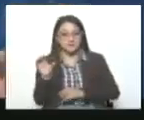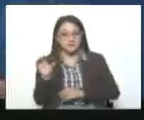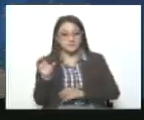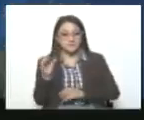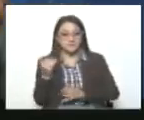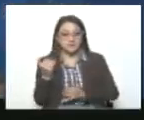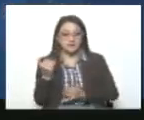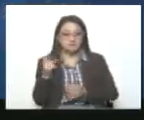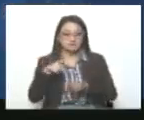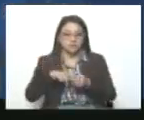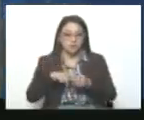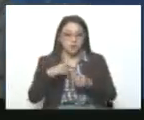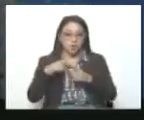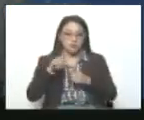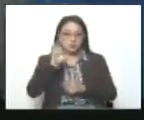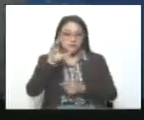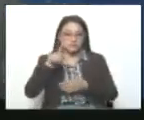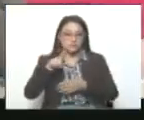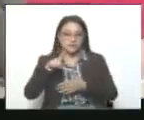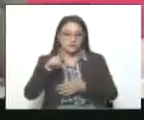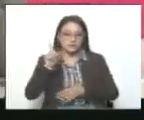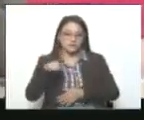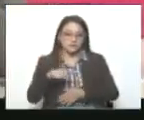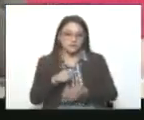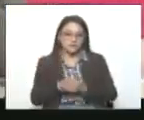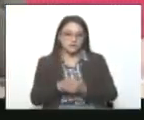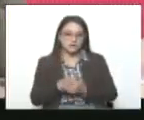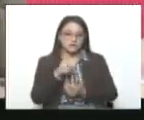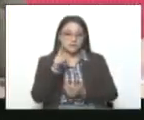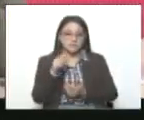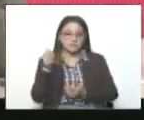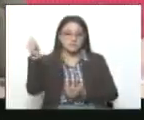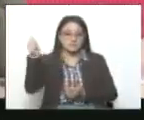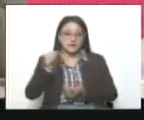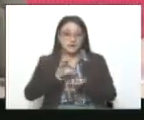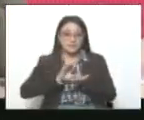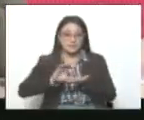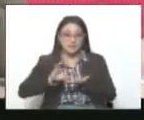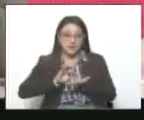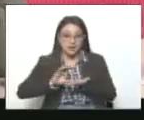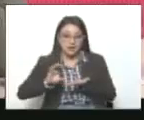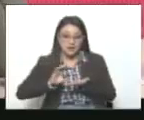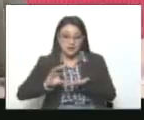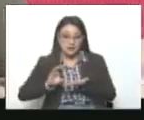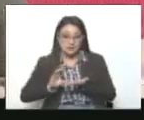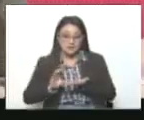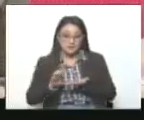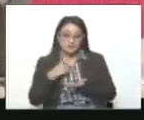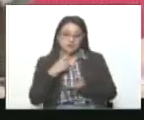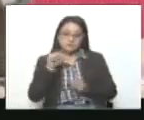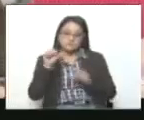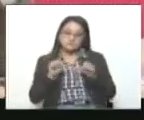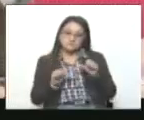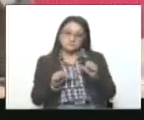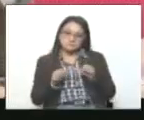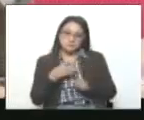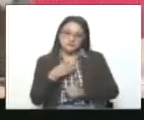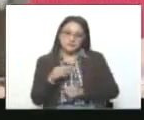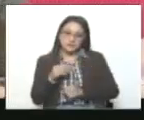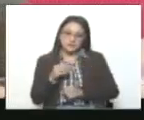que están involucrados y otros países de América Latina. Y además atraer capital. Atraer capital. Yo lo he hablado con el presidente Gustavo